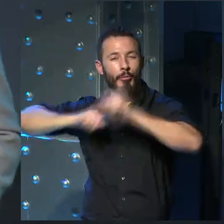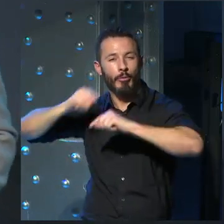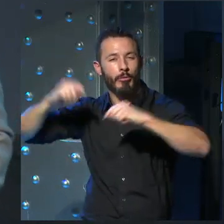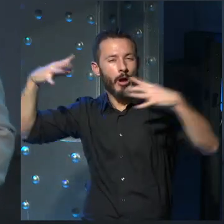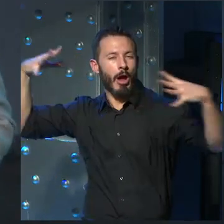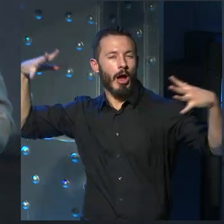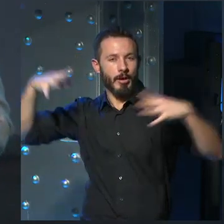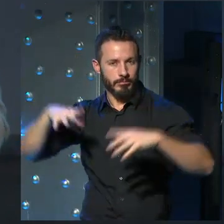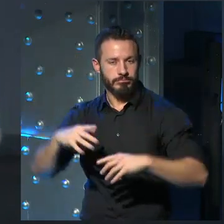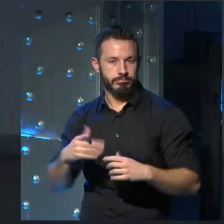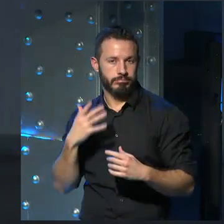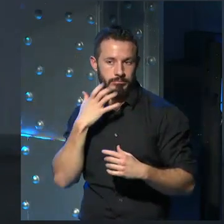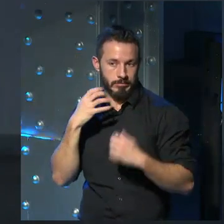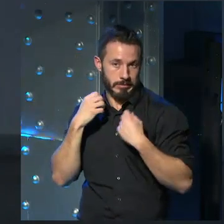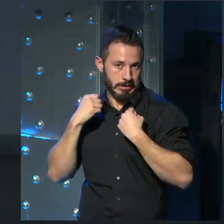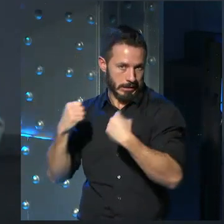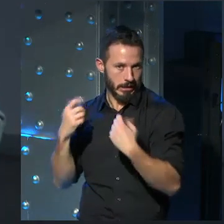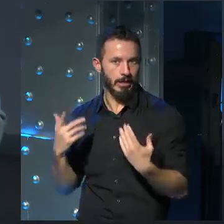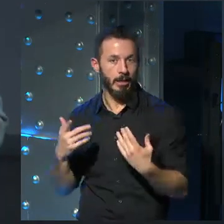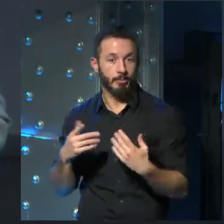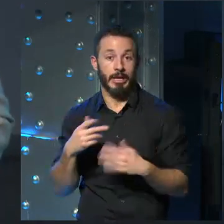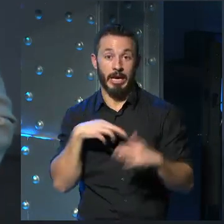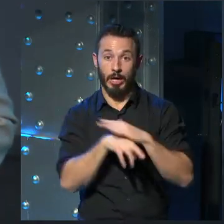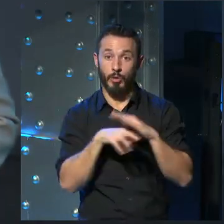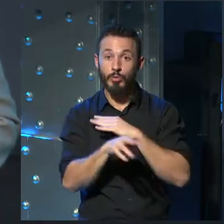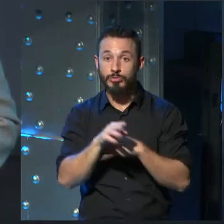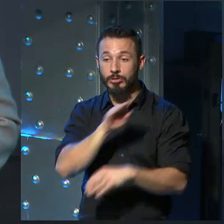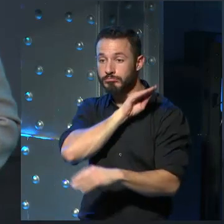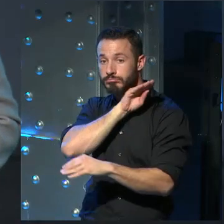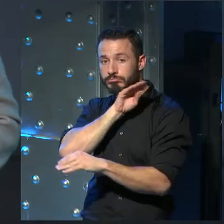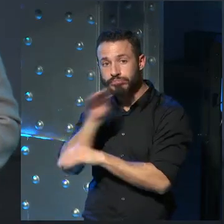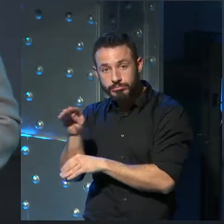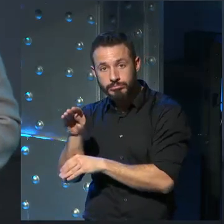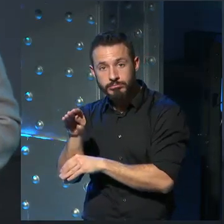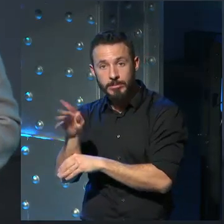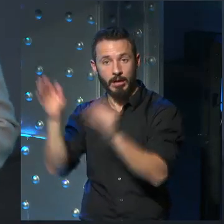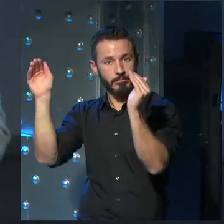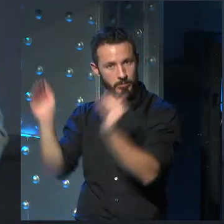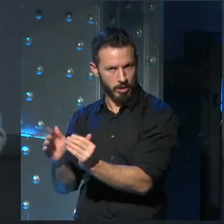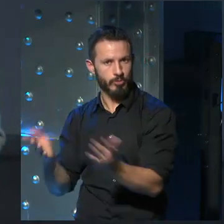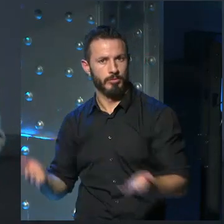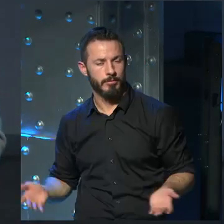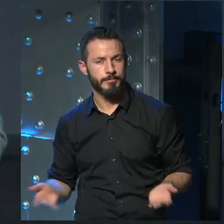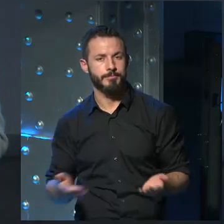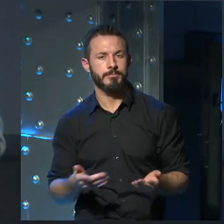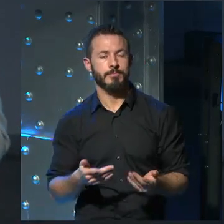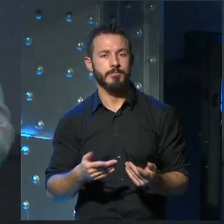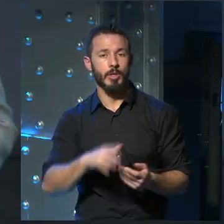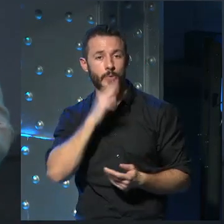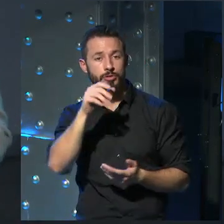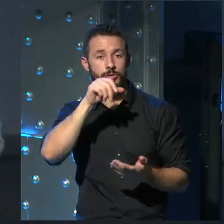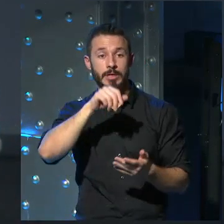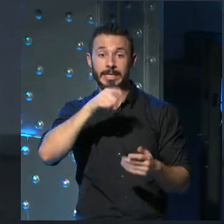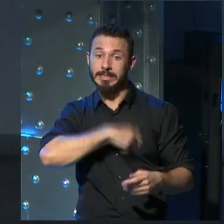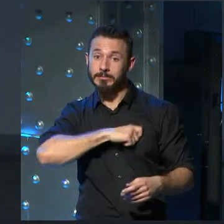parte energética, pues tendrá que destinar gran parte de esos recursos a este tipo de cuestiones, ¿no? Y por eso hay ciudades